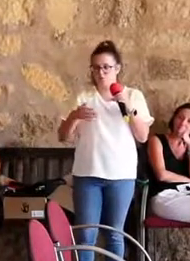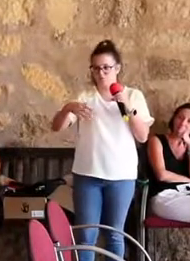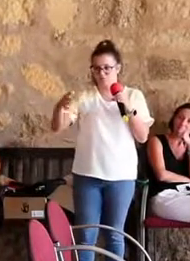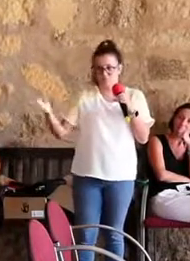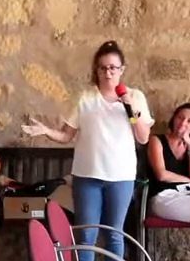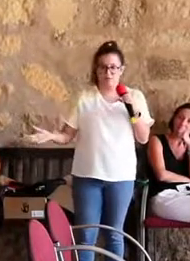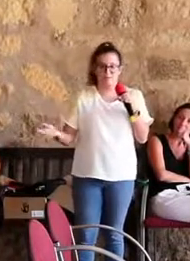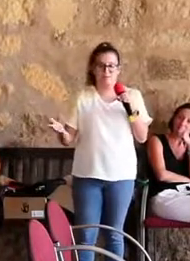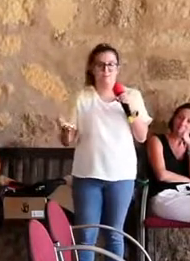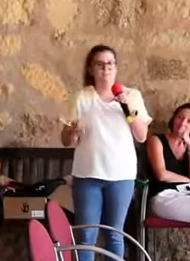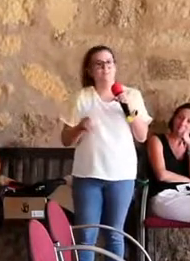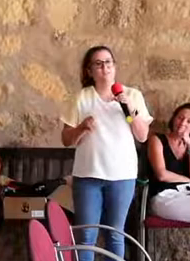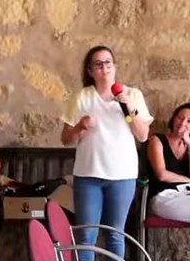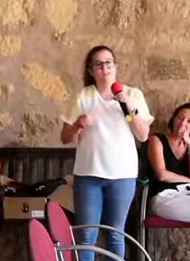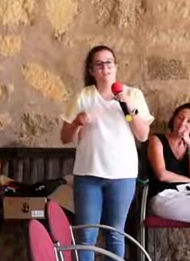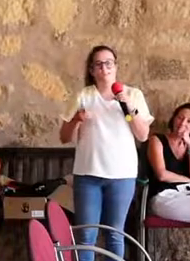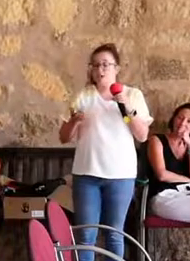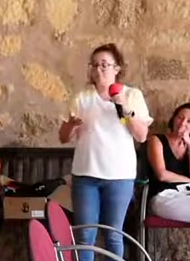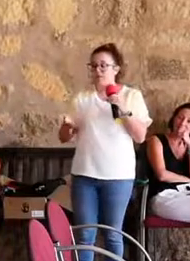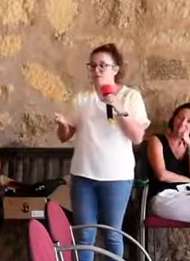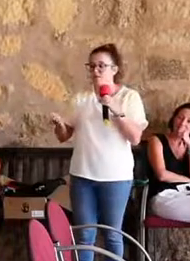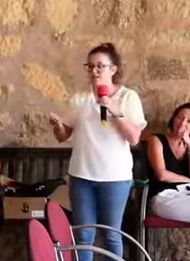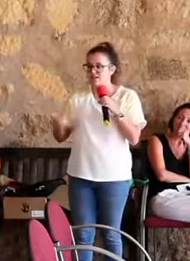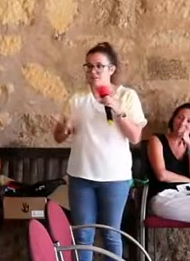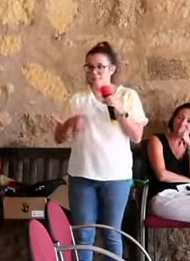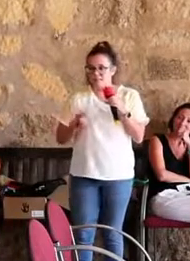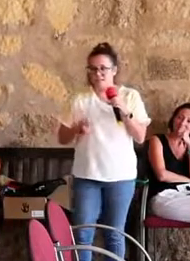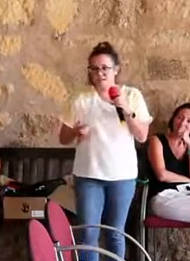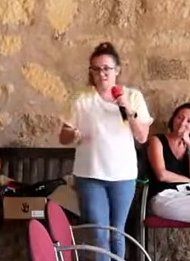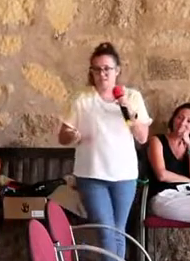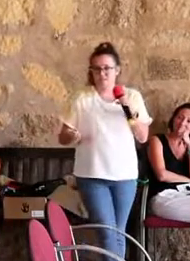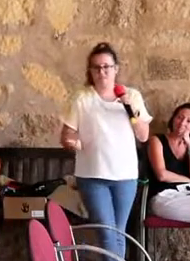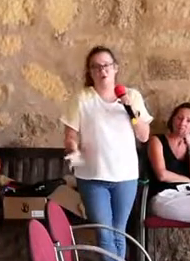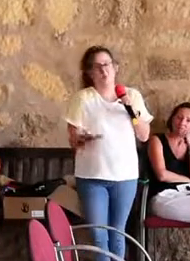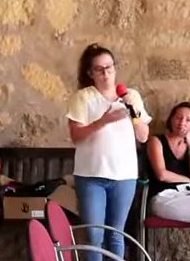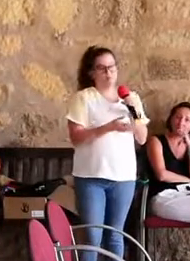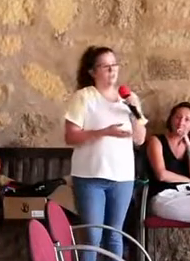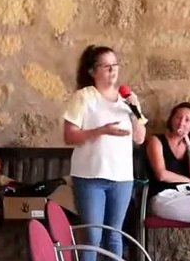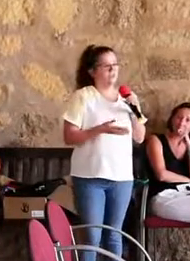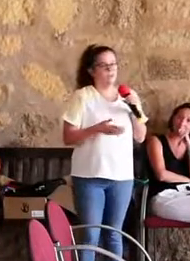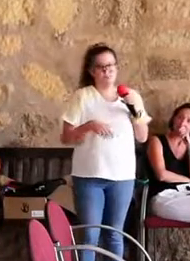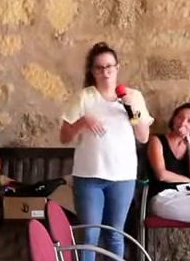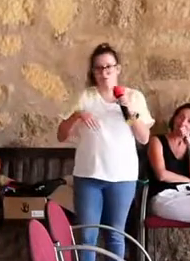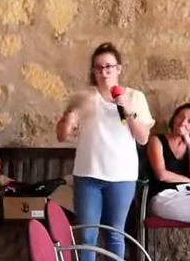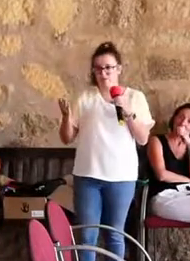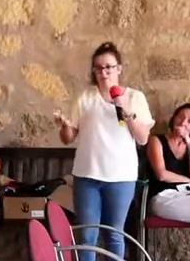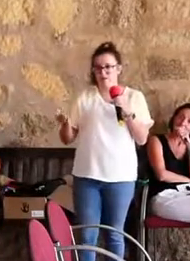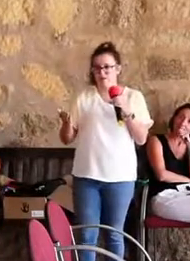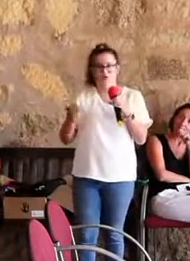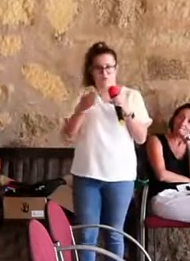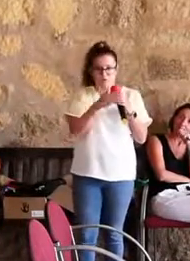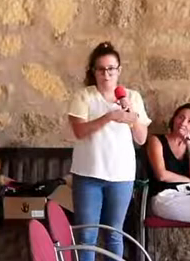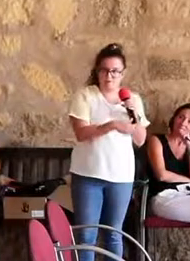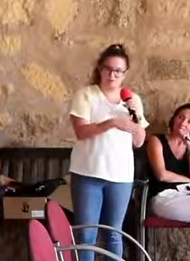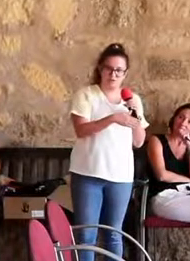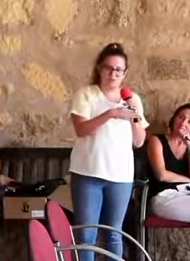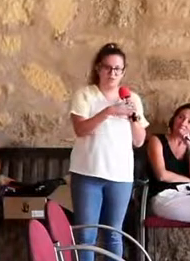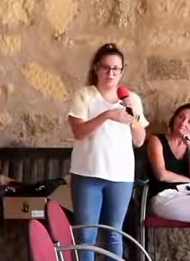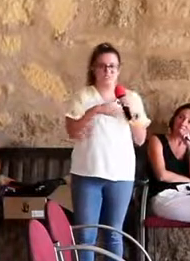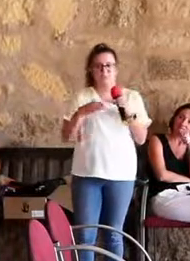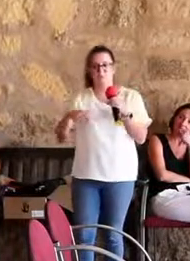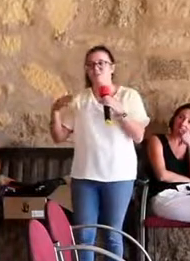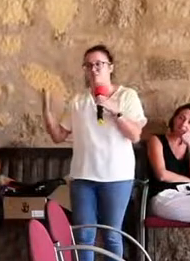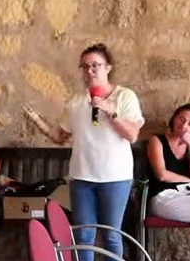con los demás una aplicación que se llama Be My Eyes que aunque no es para personas ciegas sino para personas o sea no es para personas